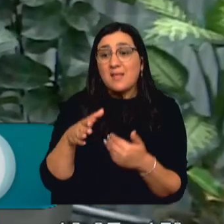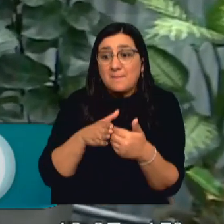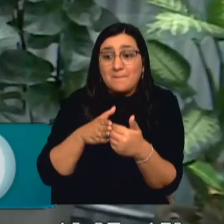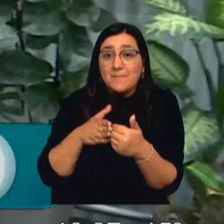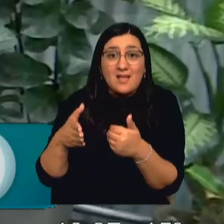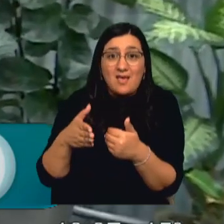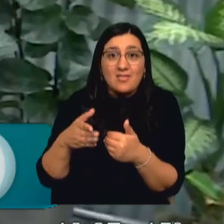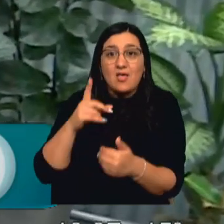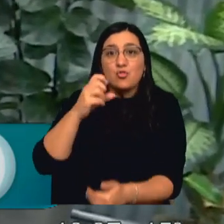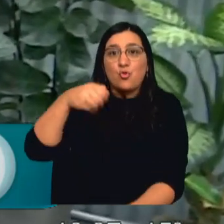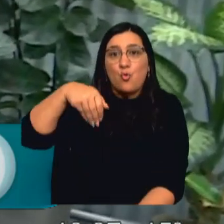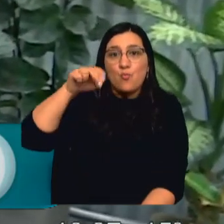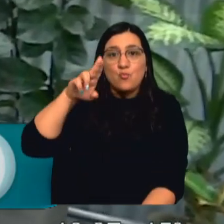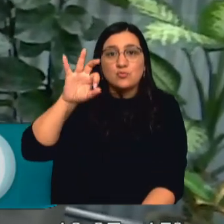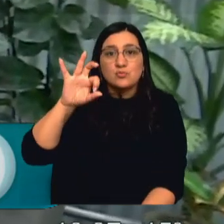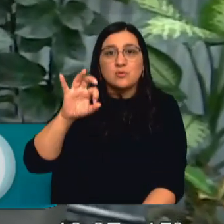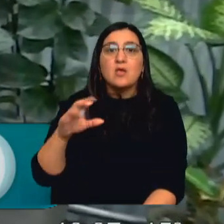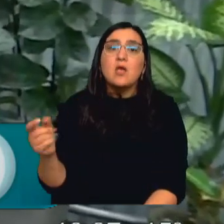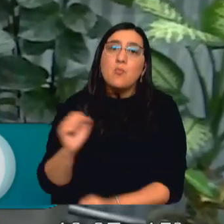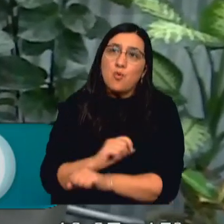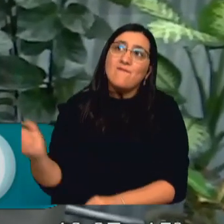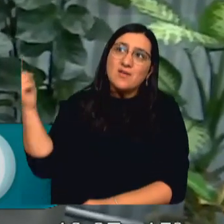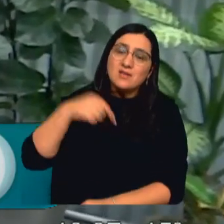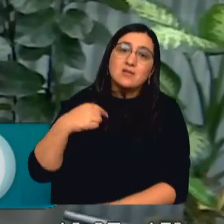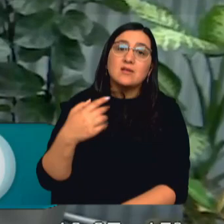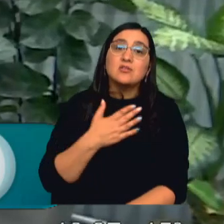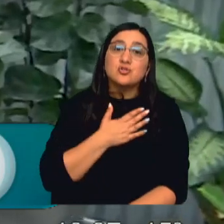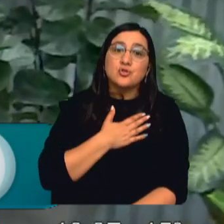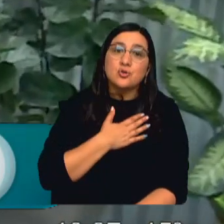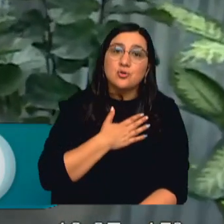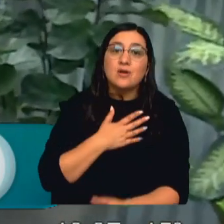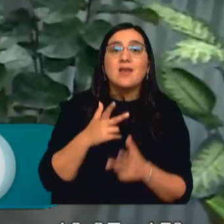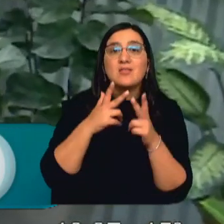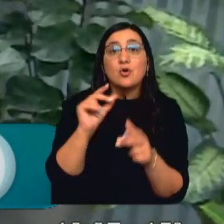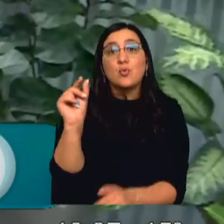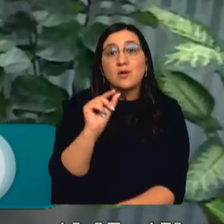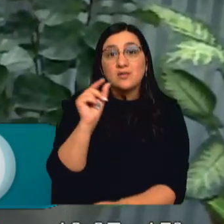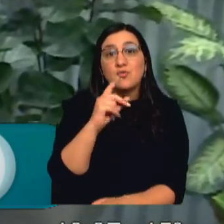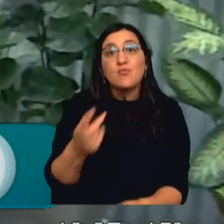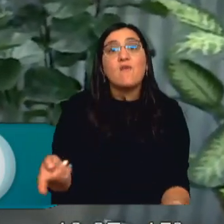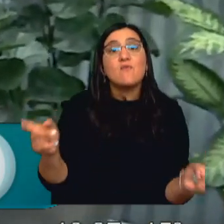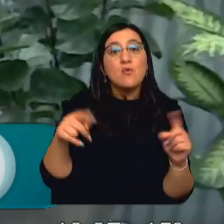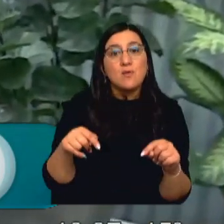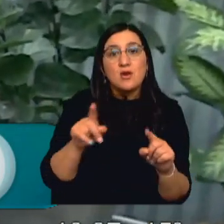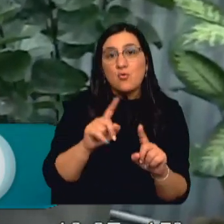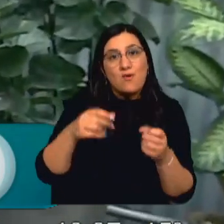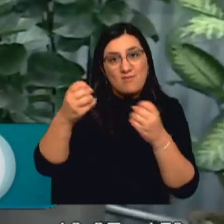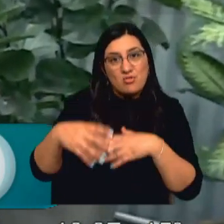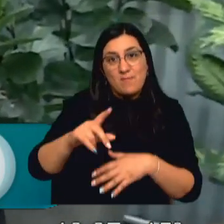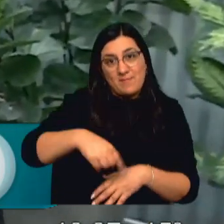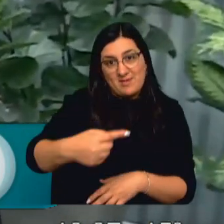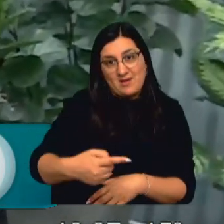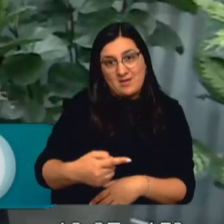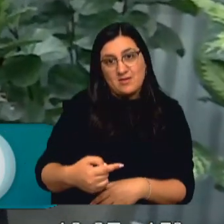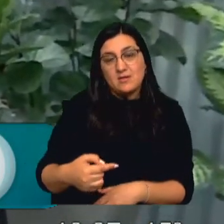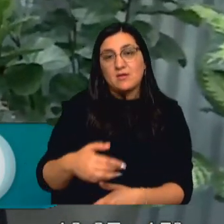la entrada del Domus, y pueden venir, no se van a arrepentir. Y yo... les digo que en un rato voy a volver, no voy a dejar el móvil para mañana, lo voy a